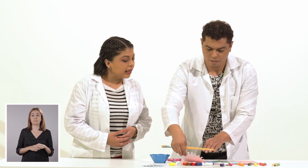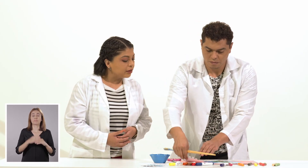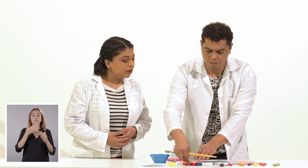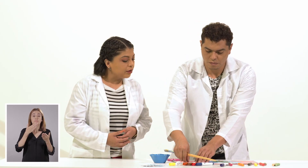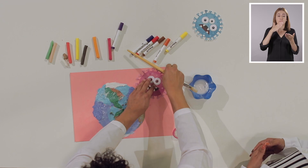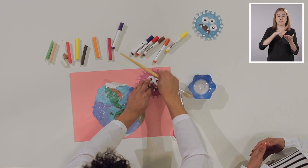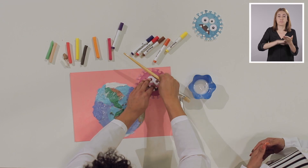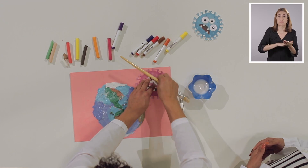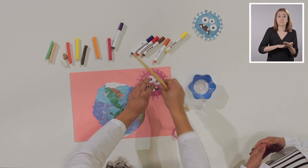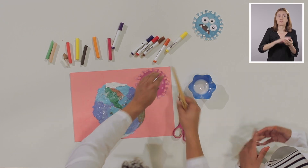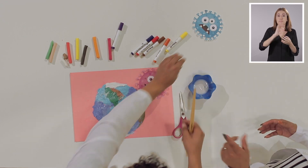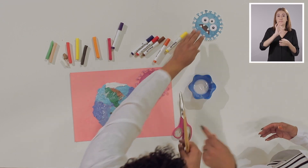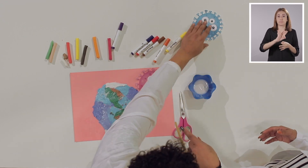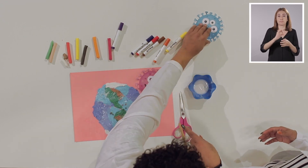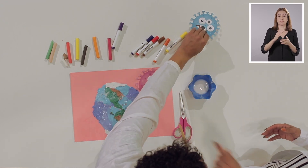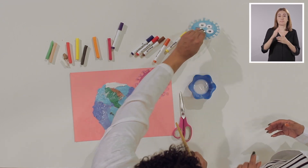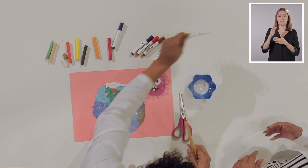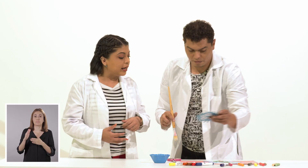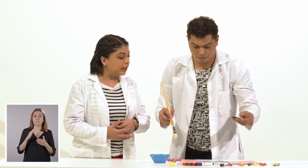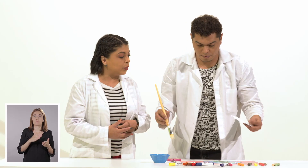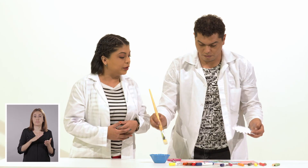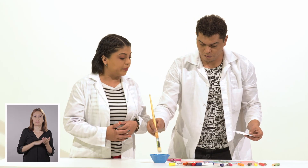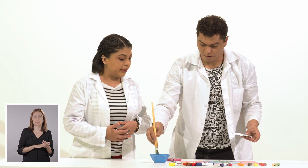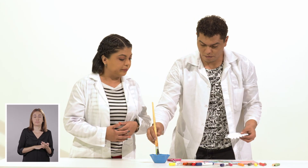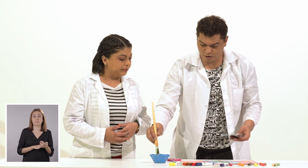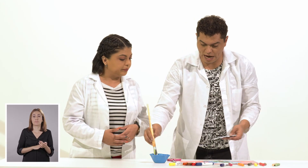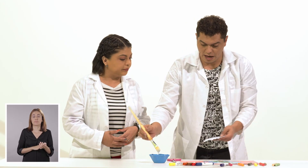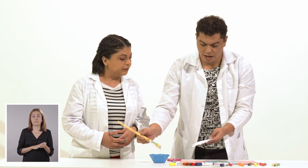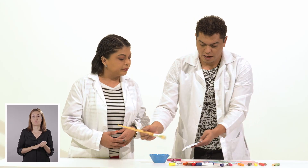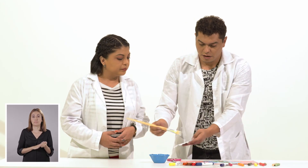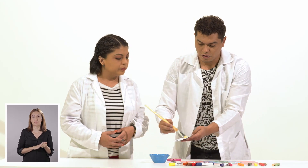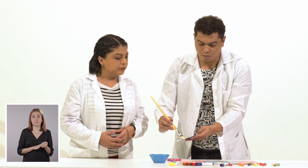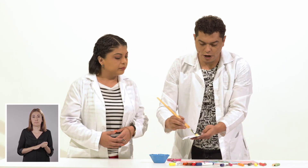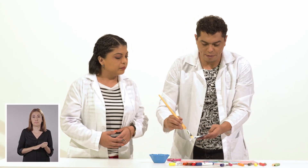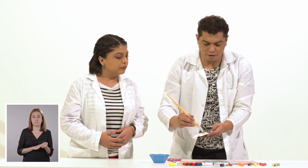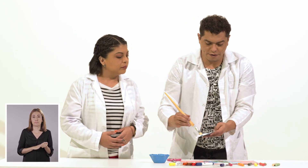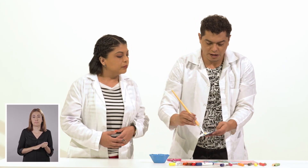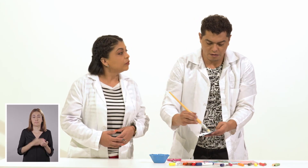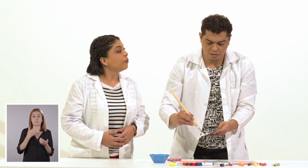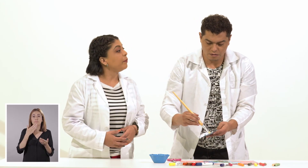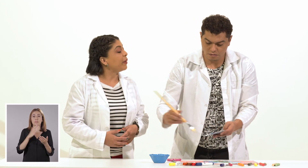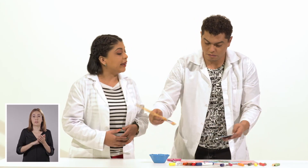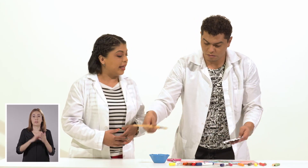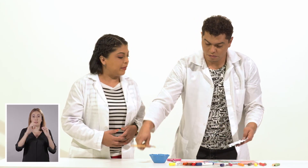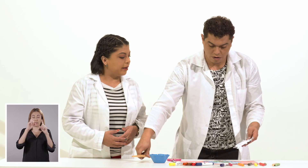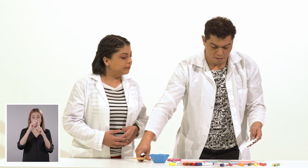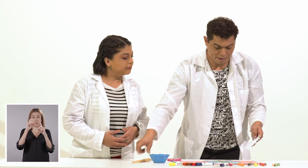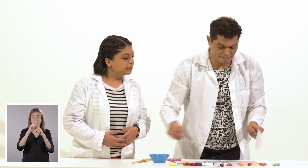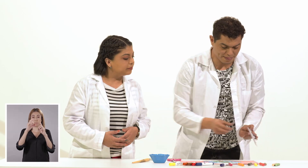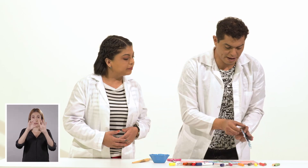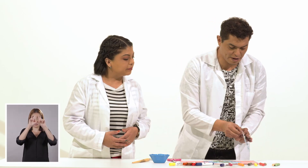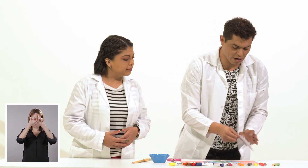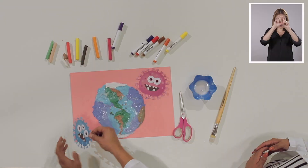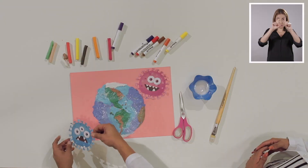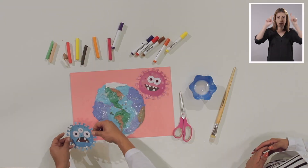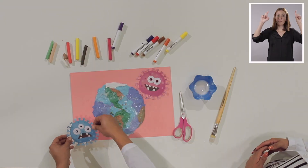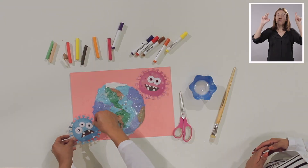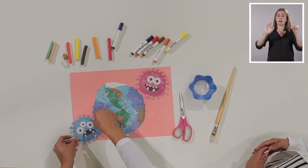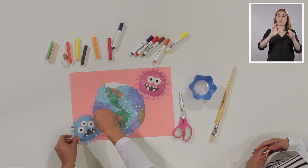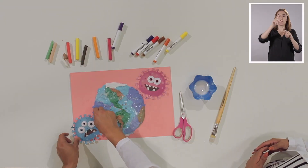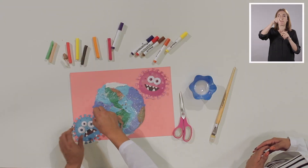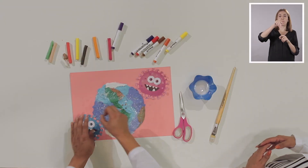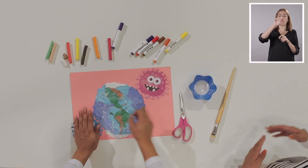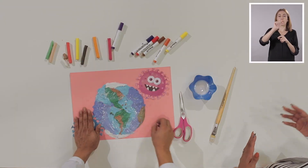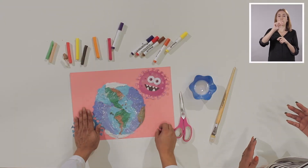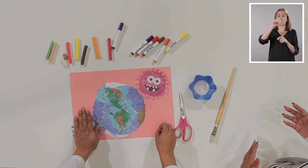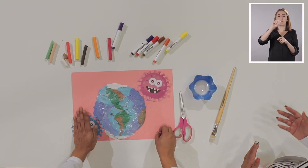está quedando genial, solo nos falta el título, hay que poner el título también. Ya. ¿Cómo era, profe? Pandemia. Pandemia.